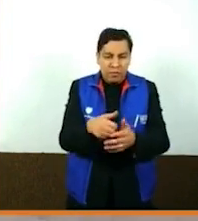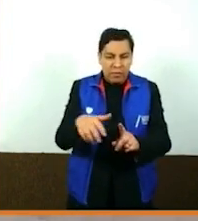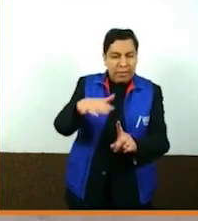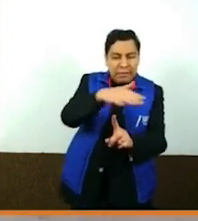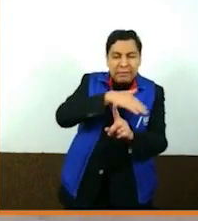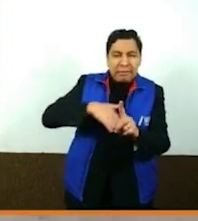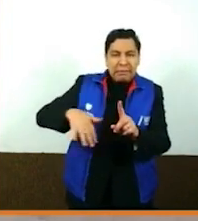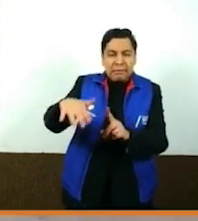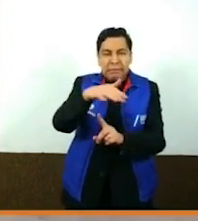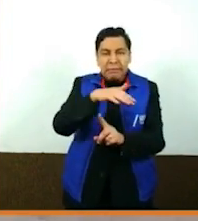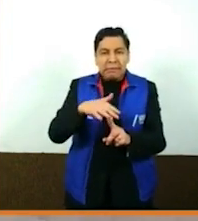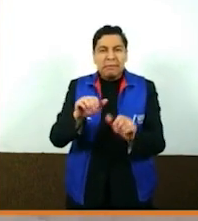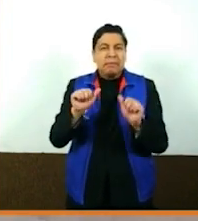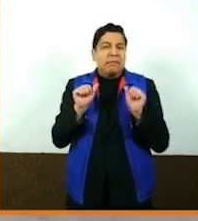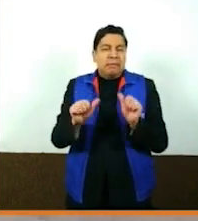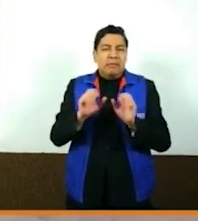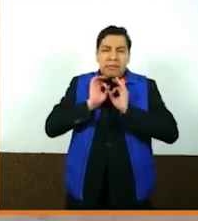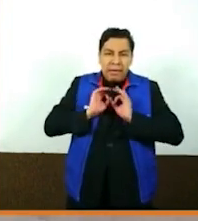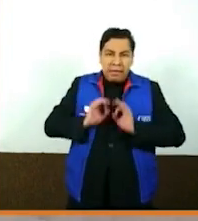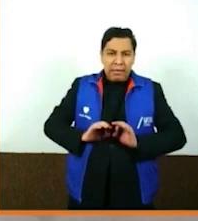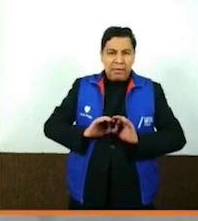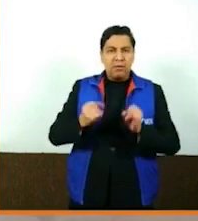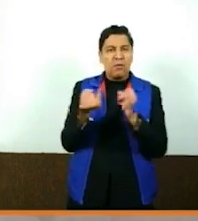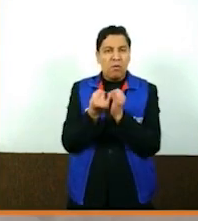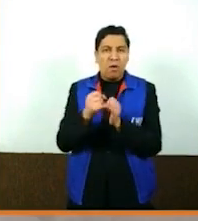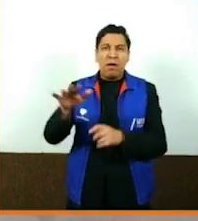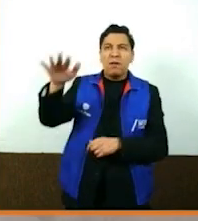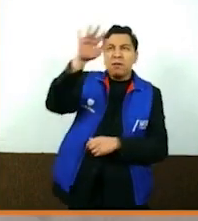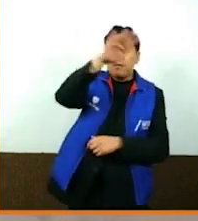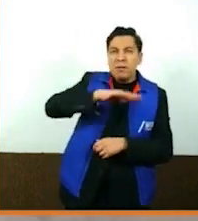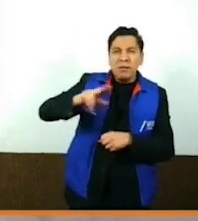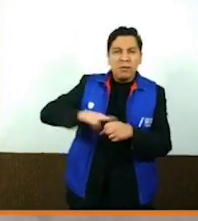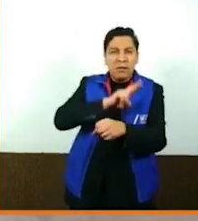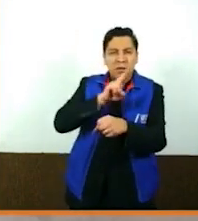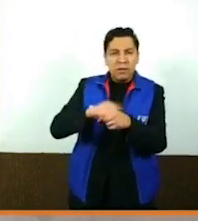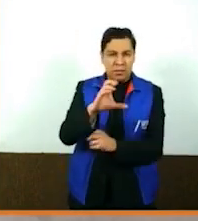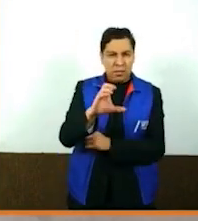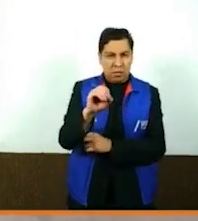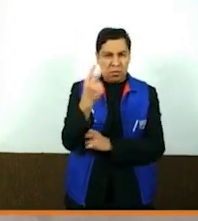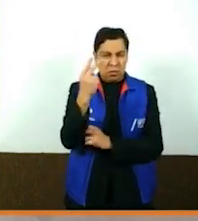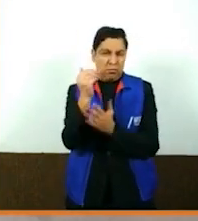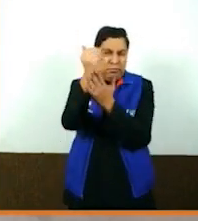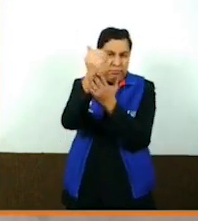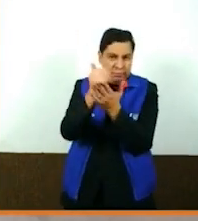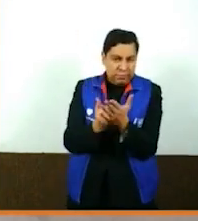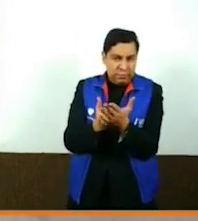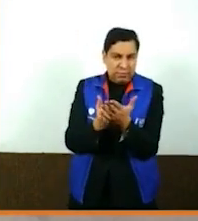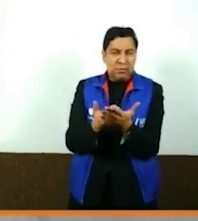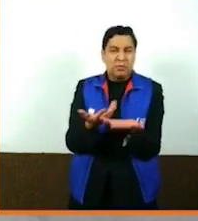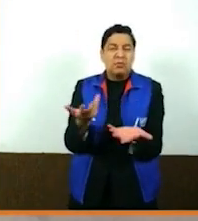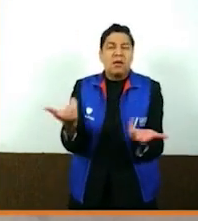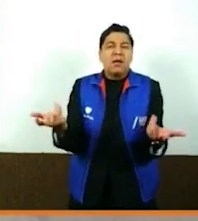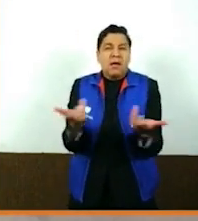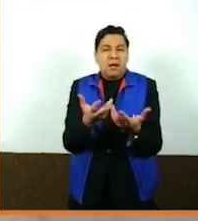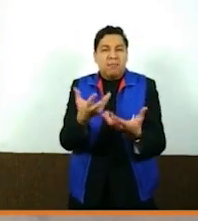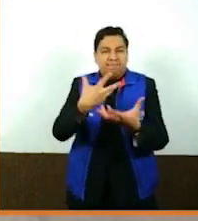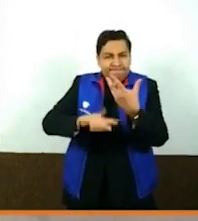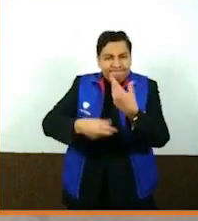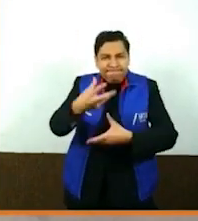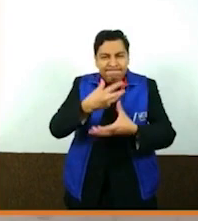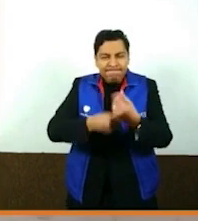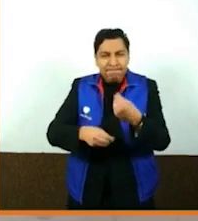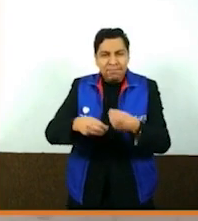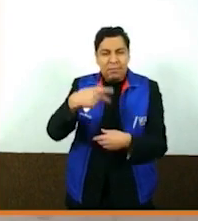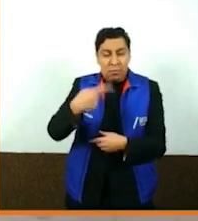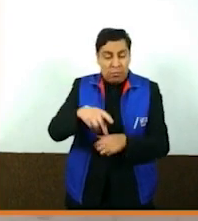También significa proteger el medio ambiente, reduciendo nuestra huella de carbono, adoptando prácticas comerciales